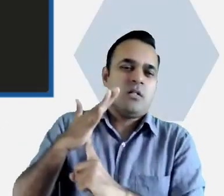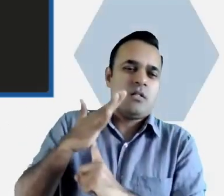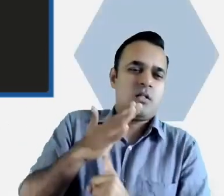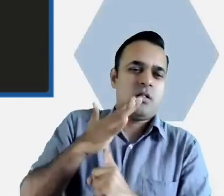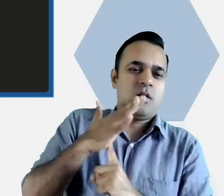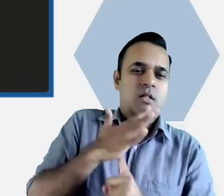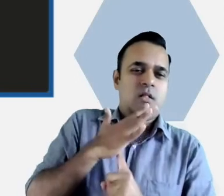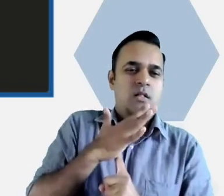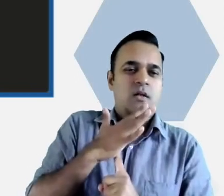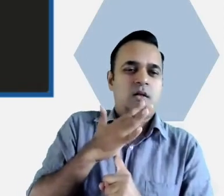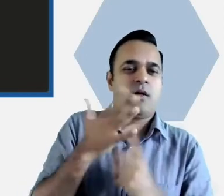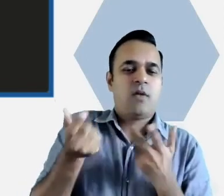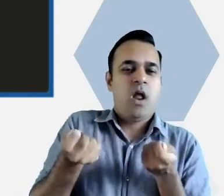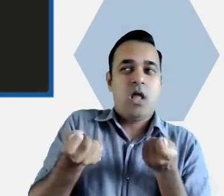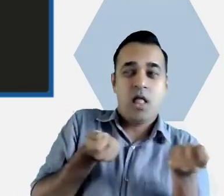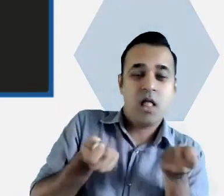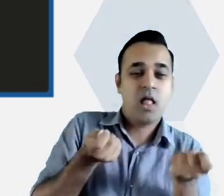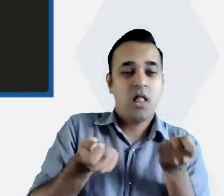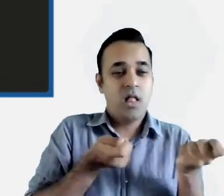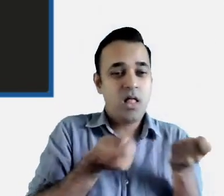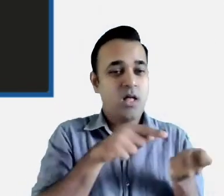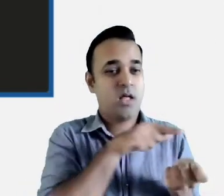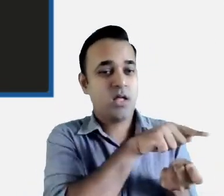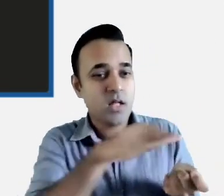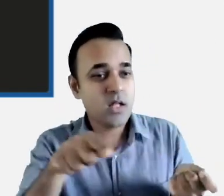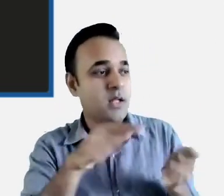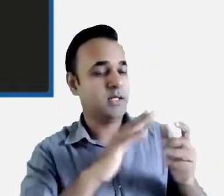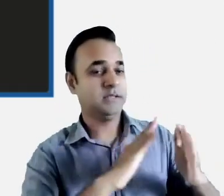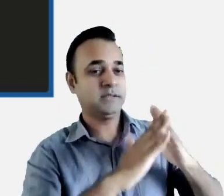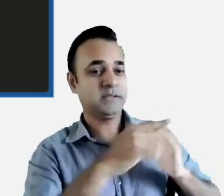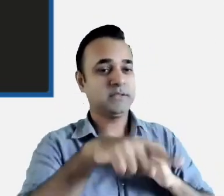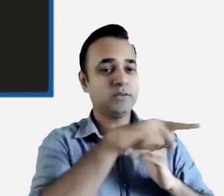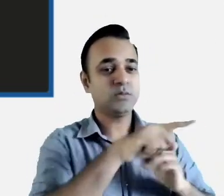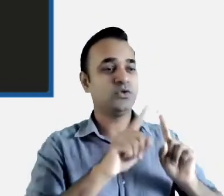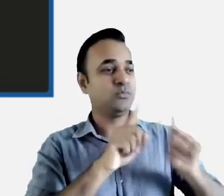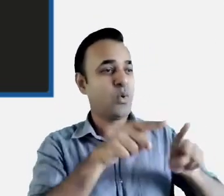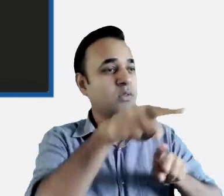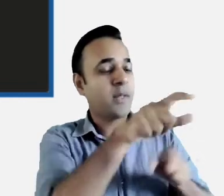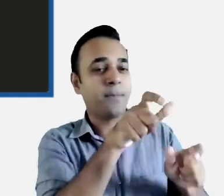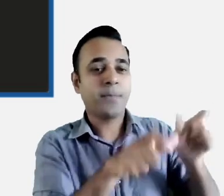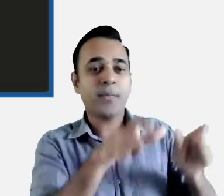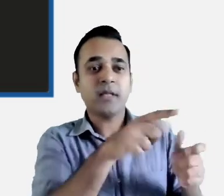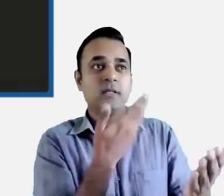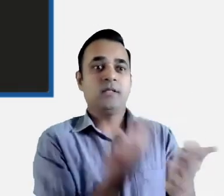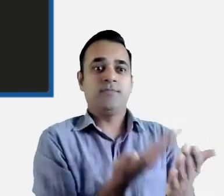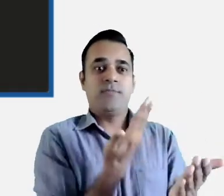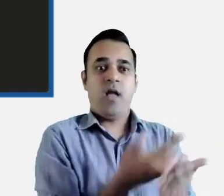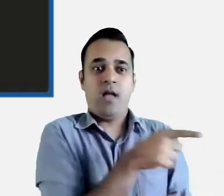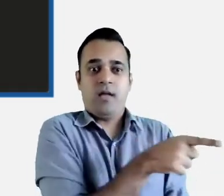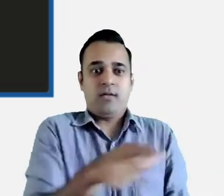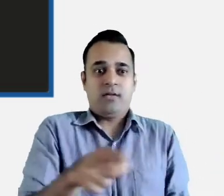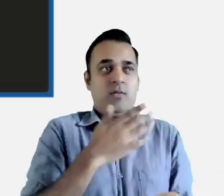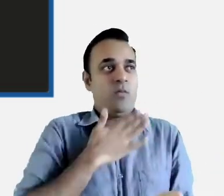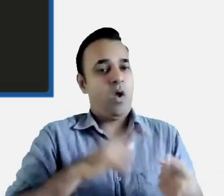Sin embargo, muchas veces el nivel municipal carece de los recursos necesarios para responder a